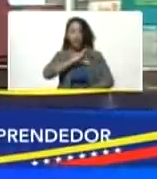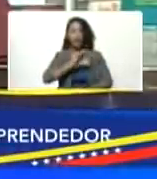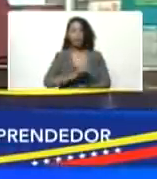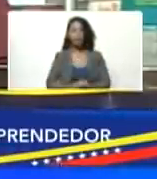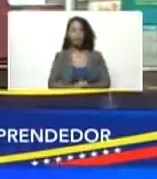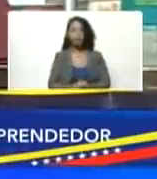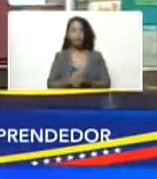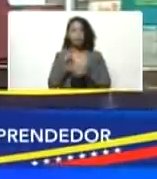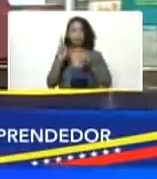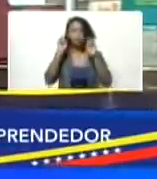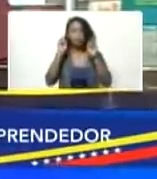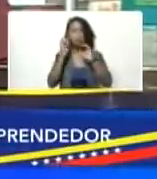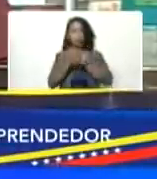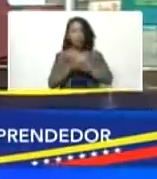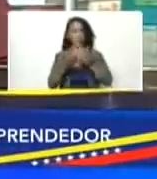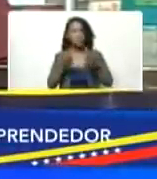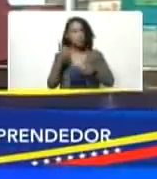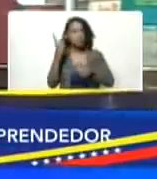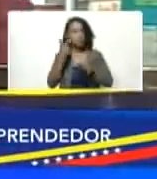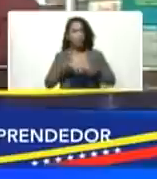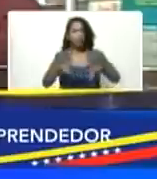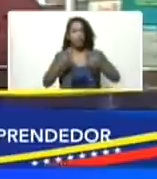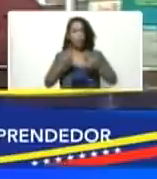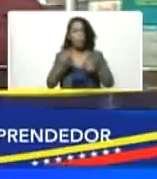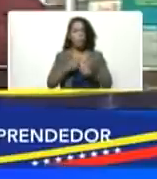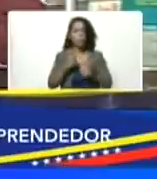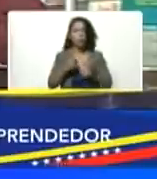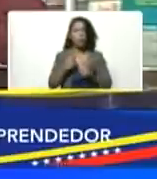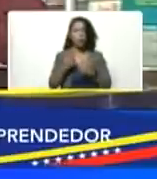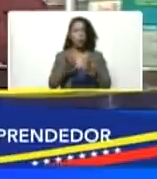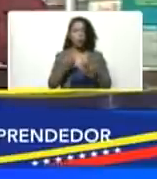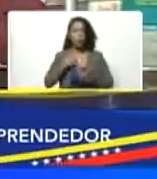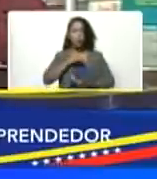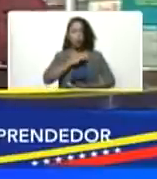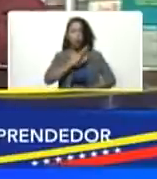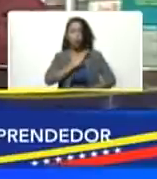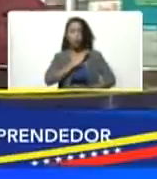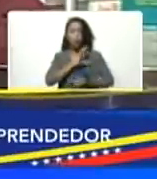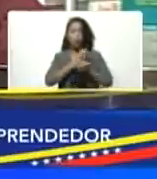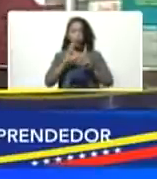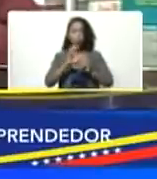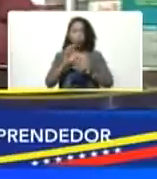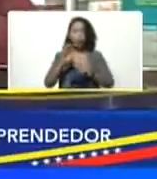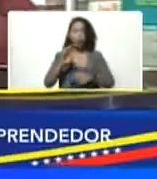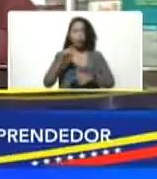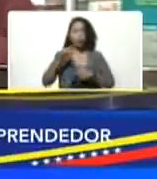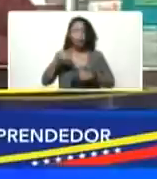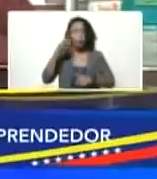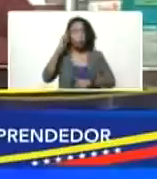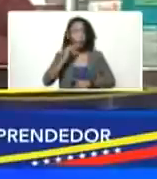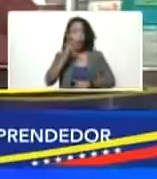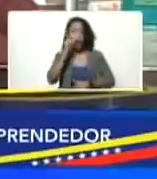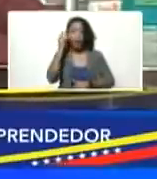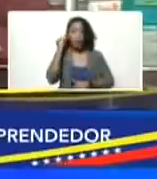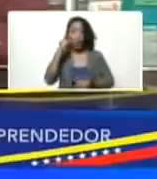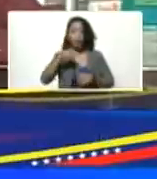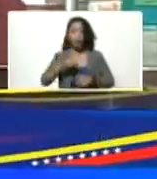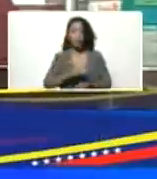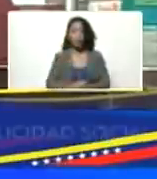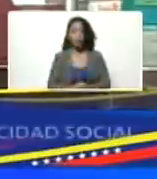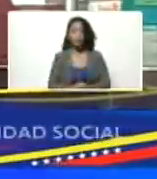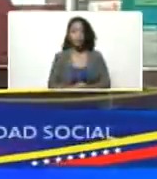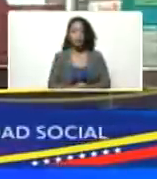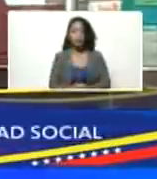es un concepto, una doctrina, un valor, un principio nuestro, de los bolivarianos, de las bolivarianas, que